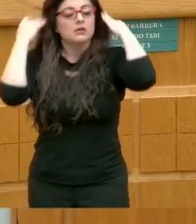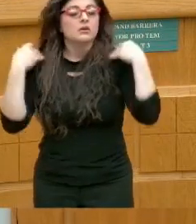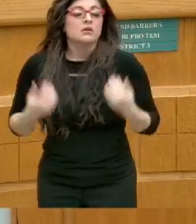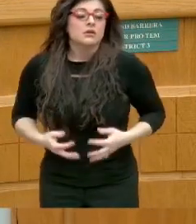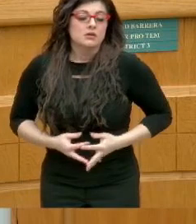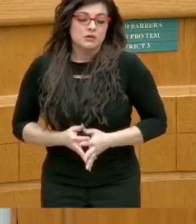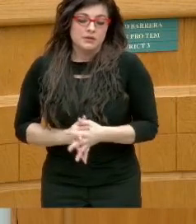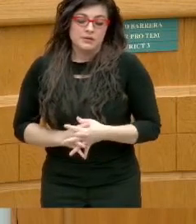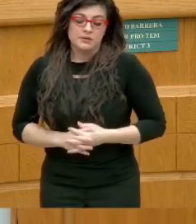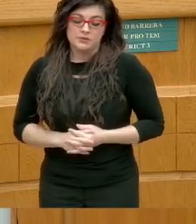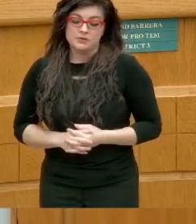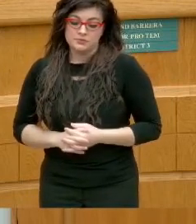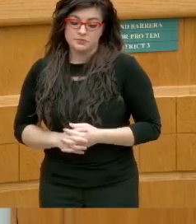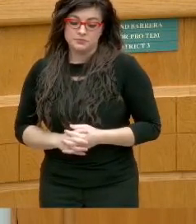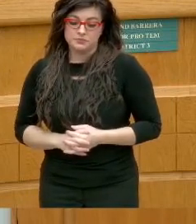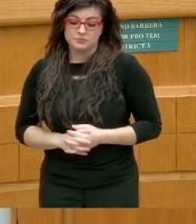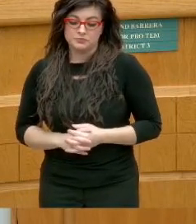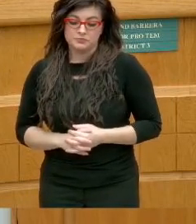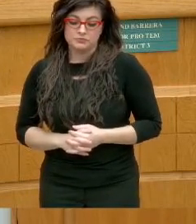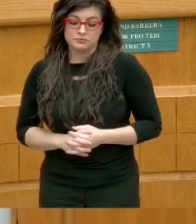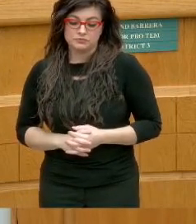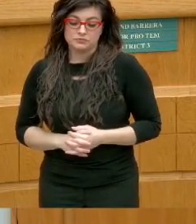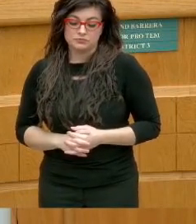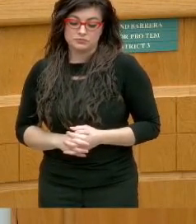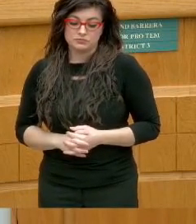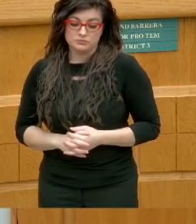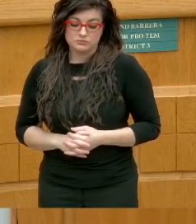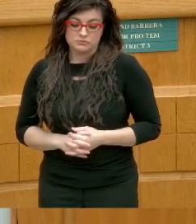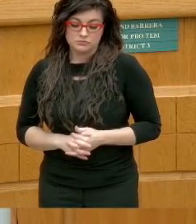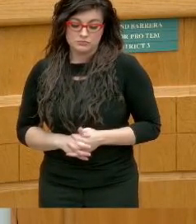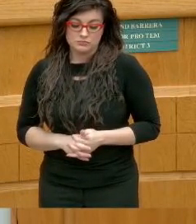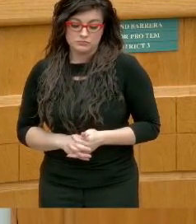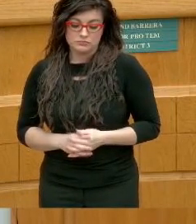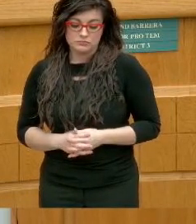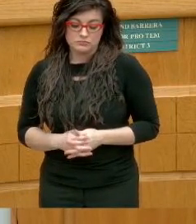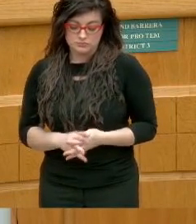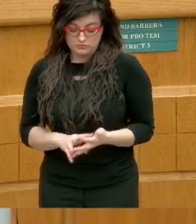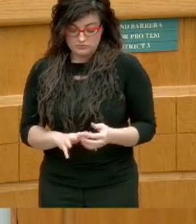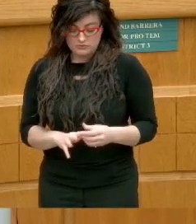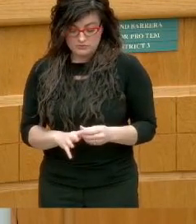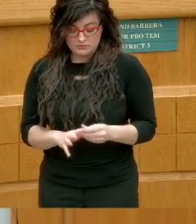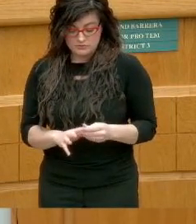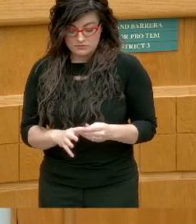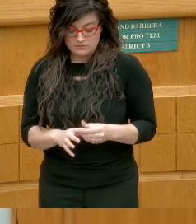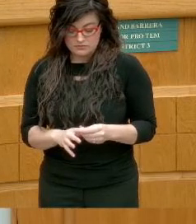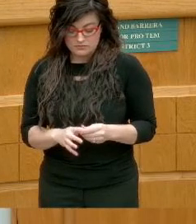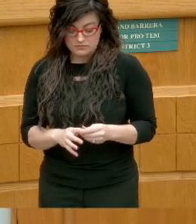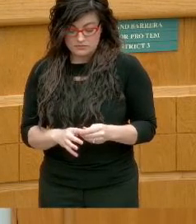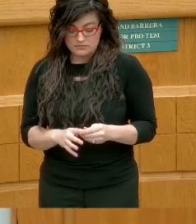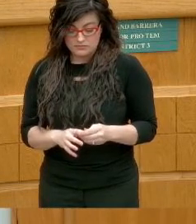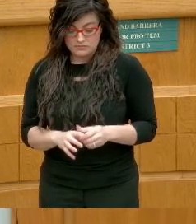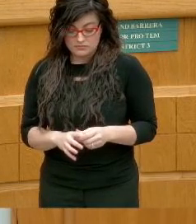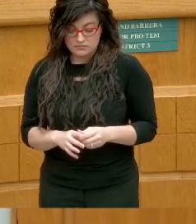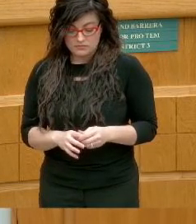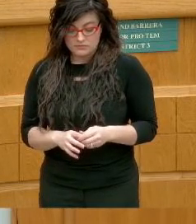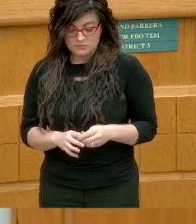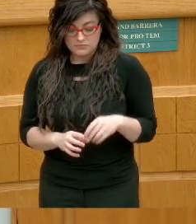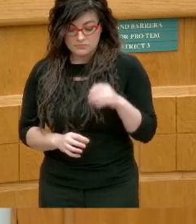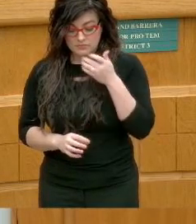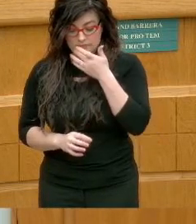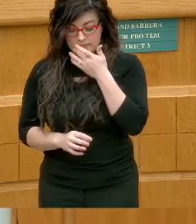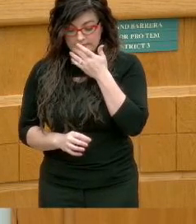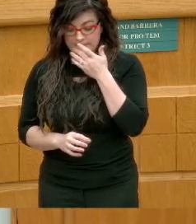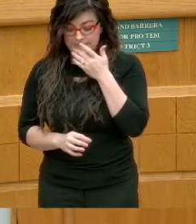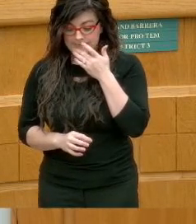esos, 52 son varones, 47 son mujeres. La mayoría se encuentran en el rango de edades entre 30 y 39 años. En total se han llevado a